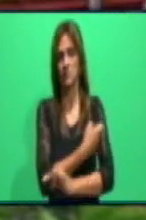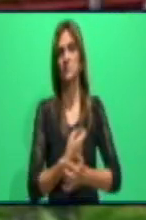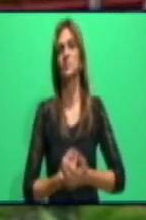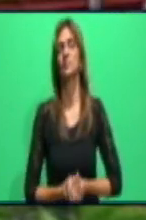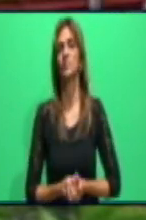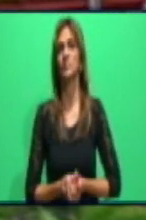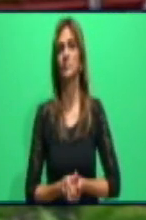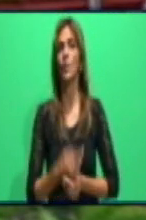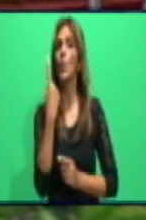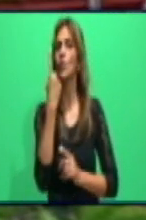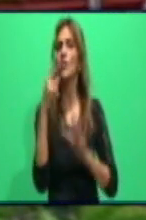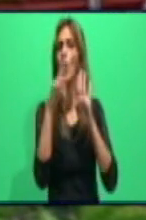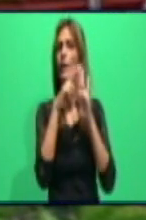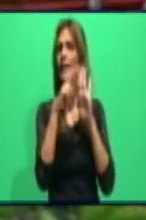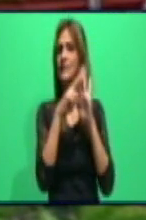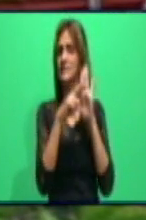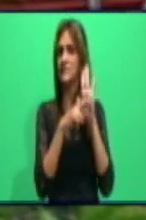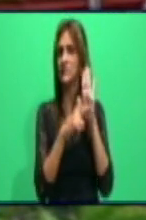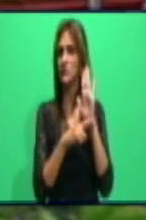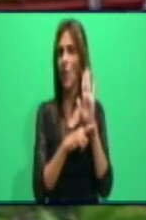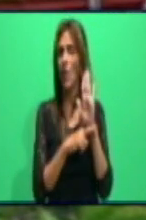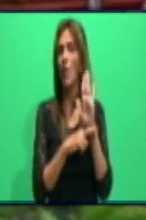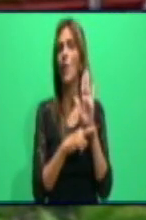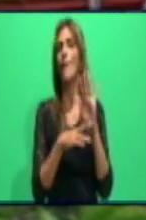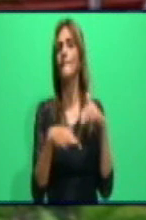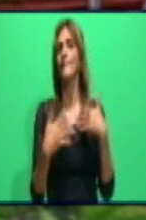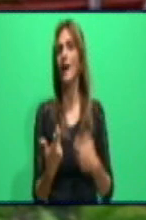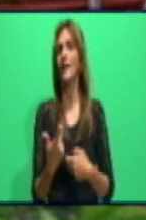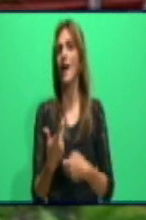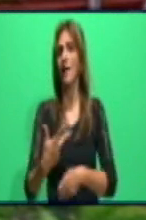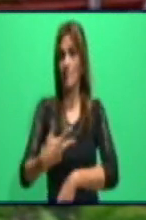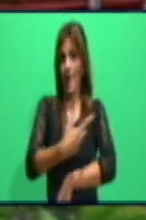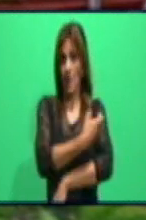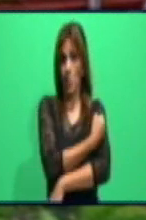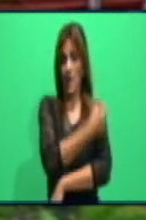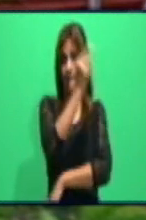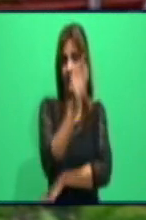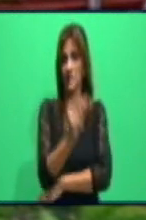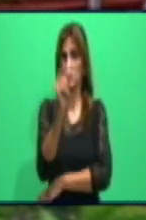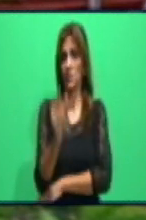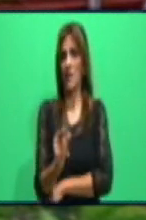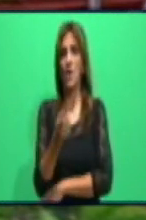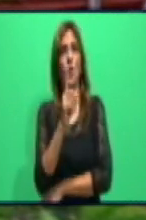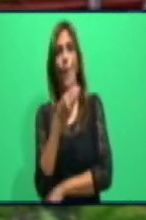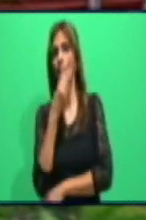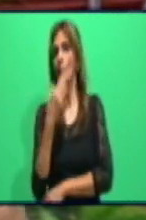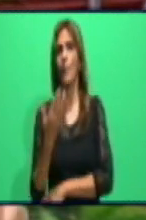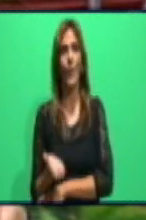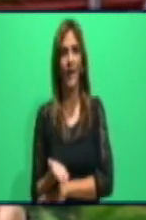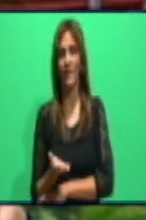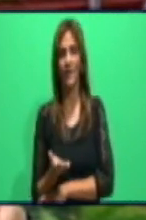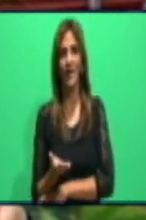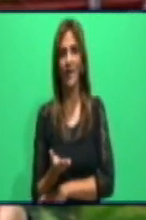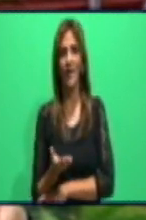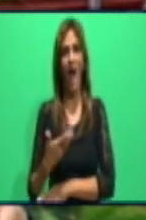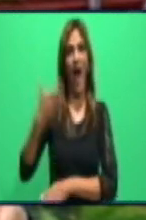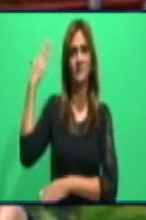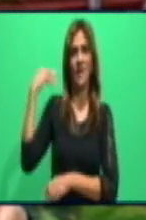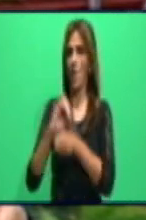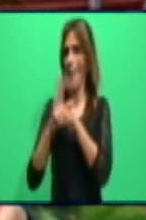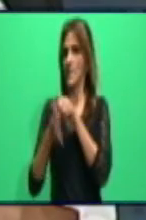la vacuna este ensayo vacunal es que no puede haber sido un paciente que le haya dado positivo a